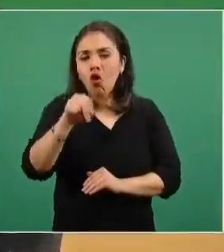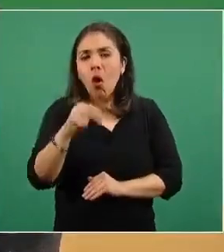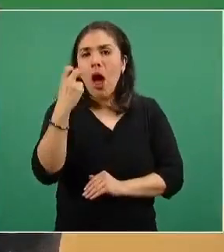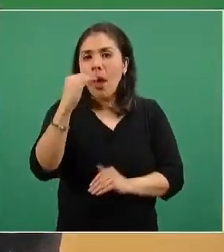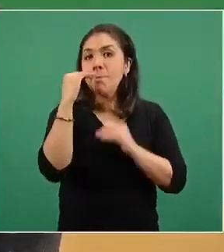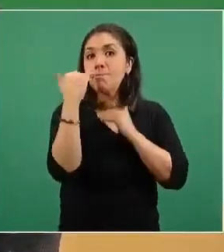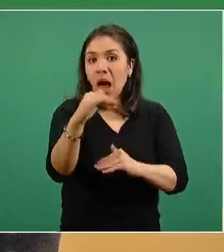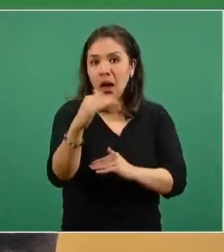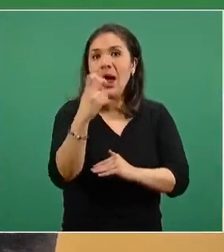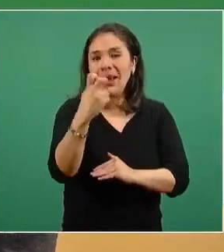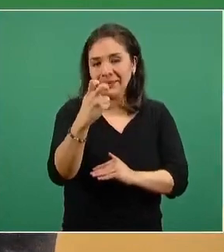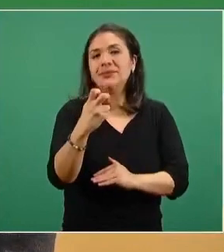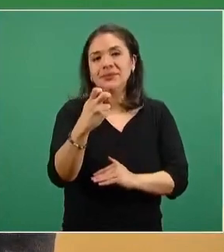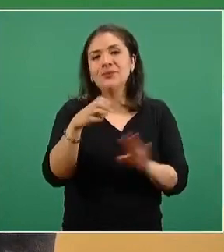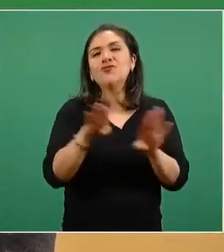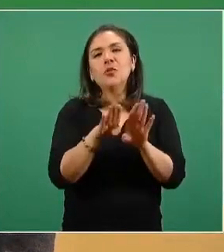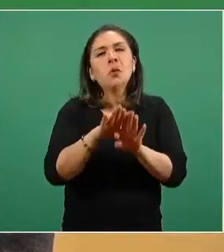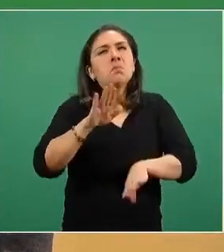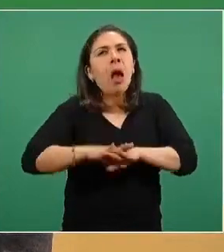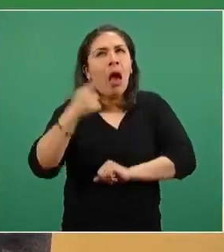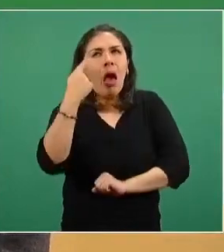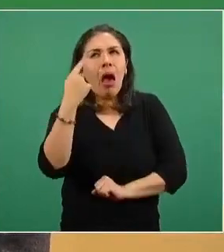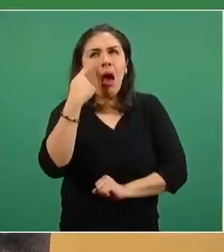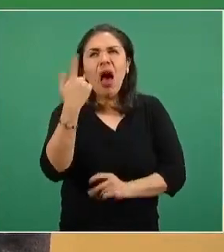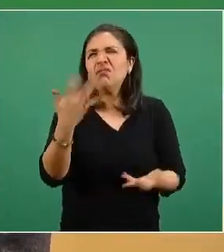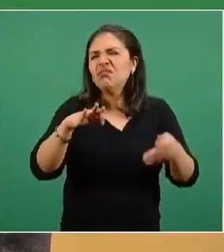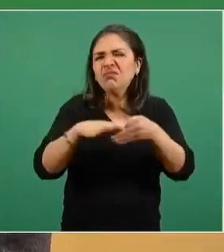es justamente esto. Generalmente es cerca de